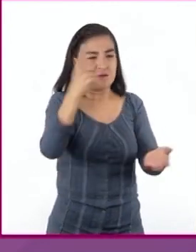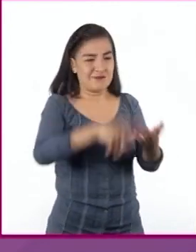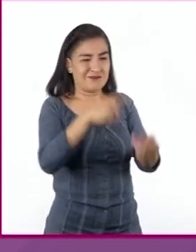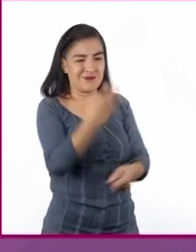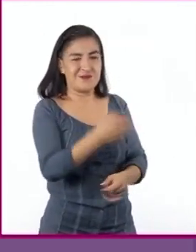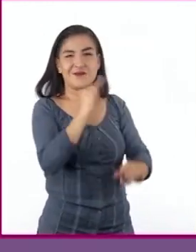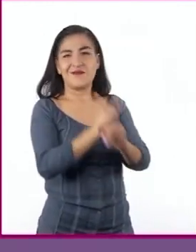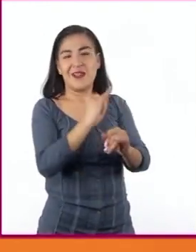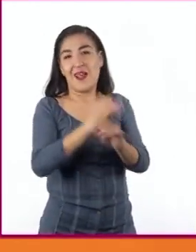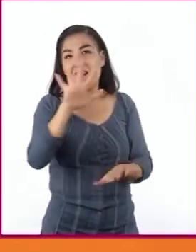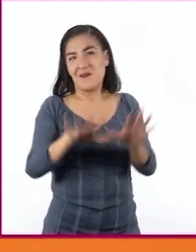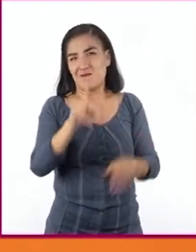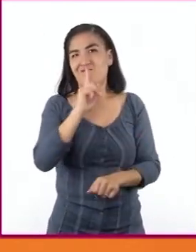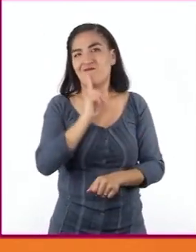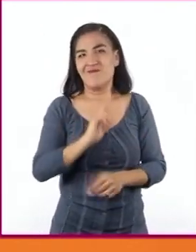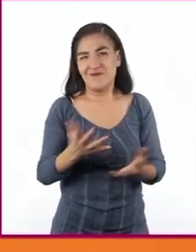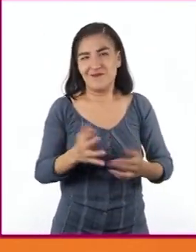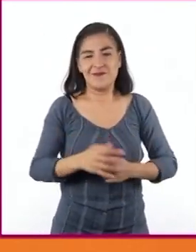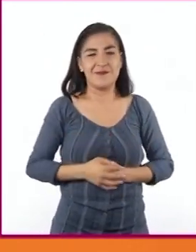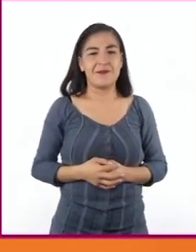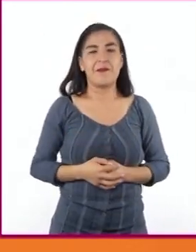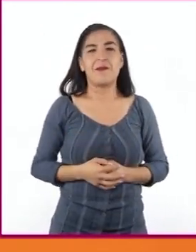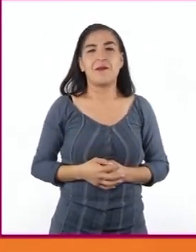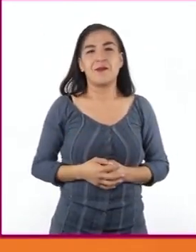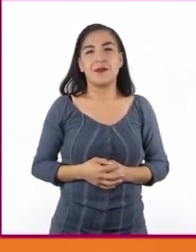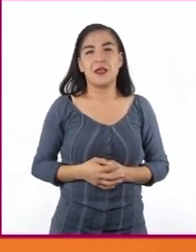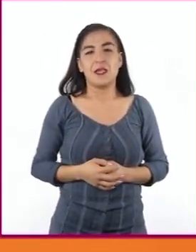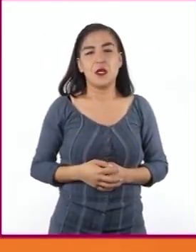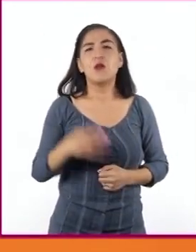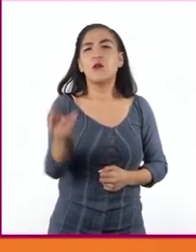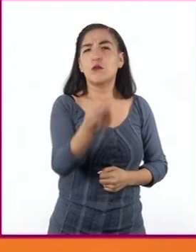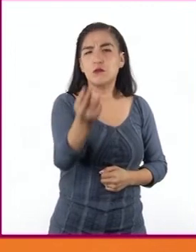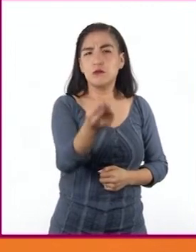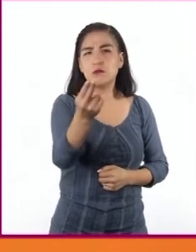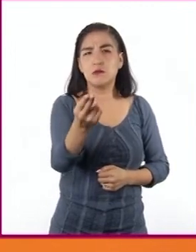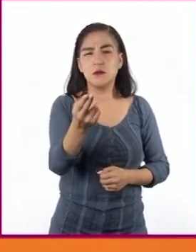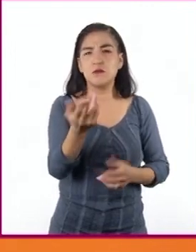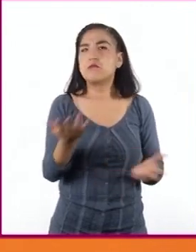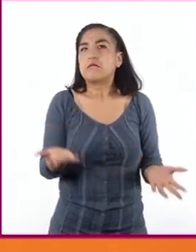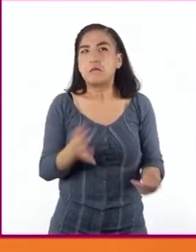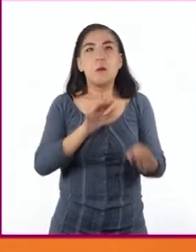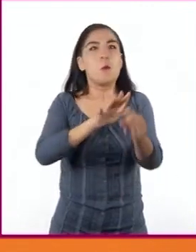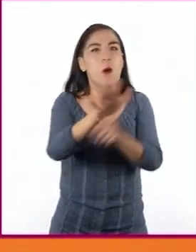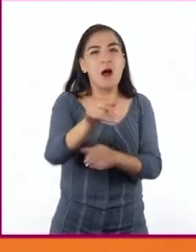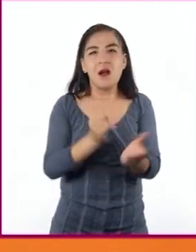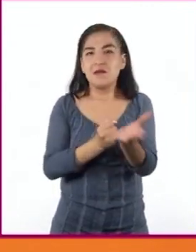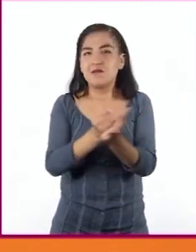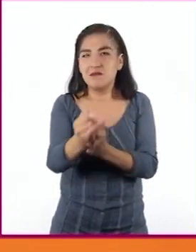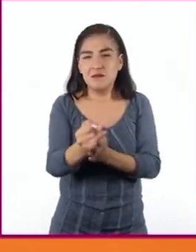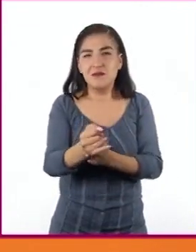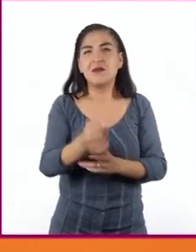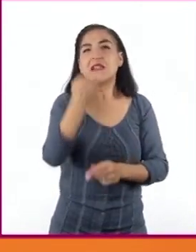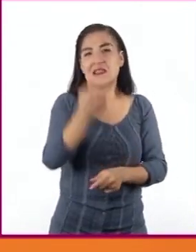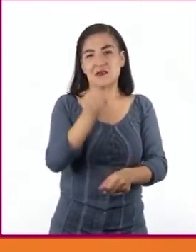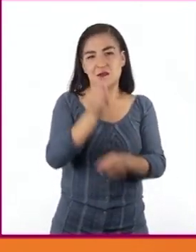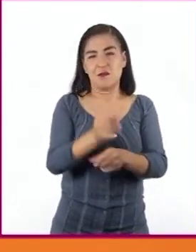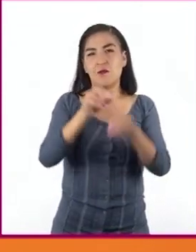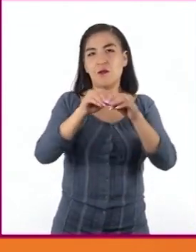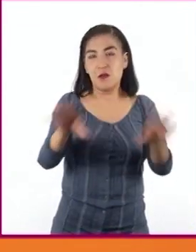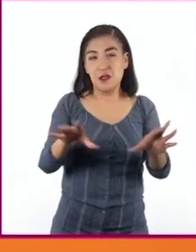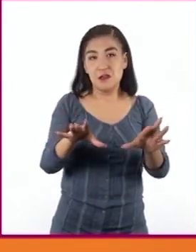redes sociales. Ustedes, ¿qué decisión hubieran tomado ante tal información,